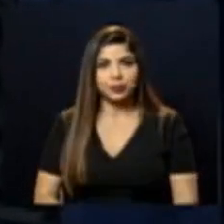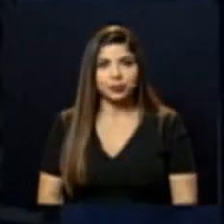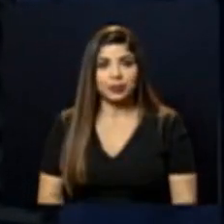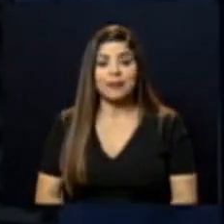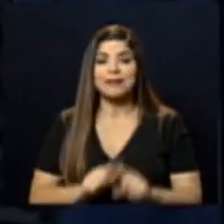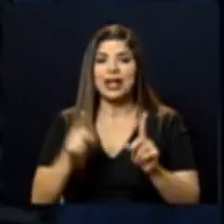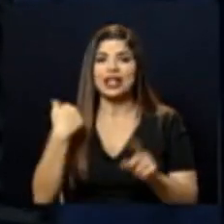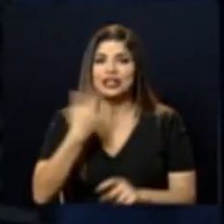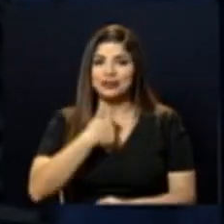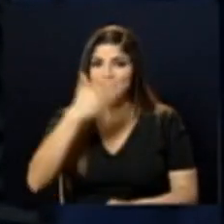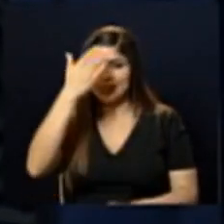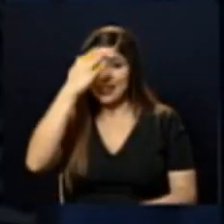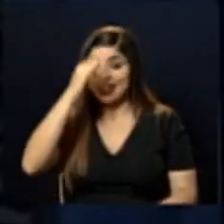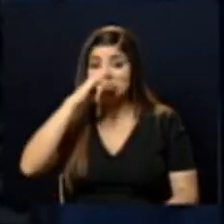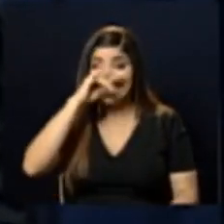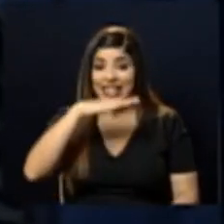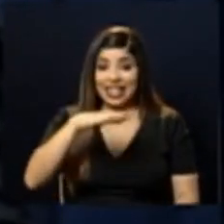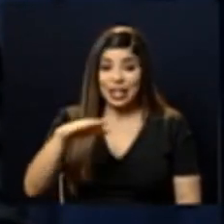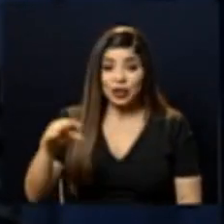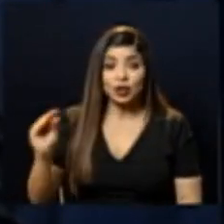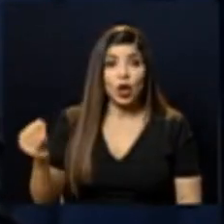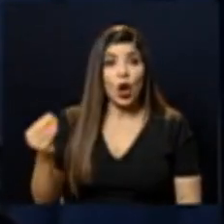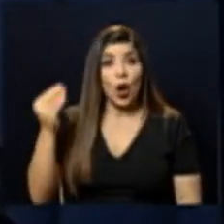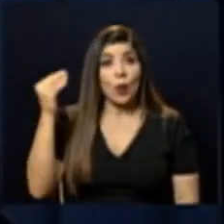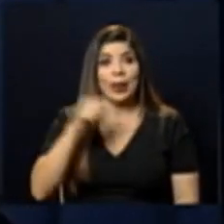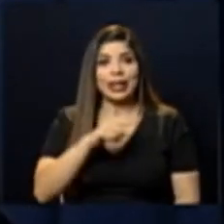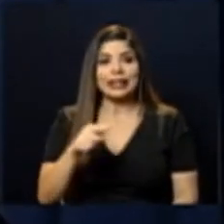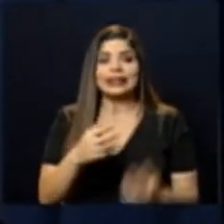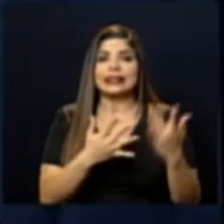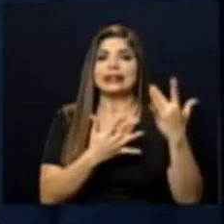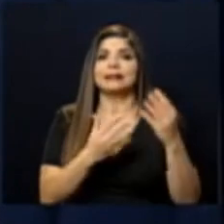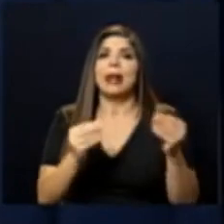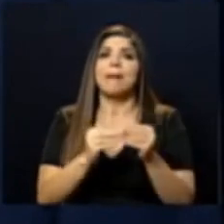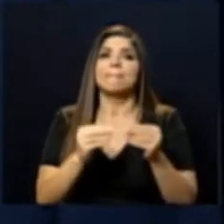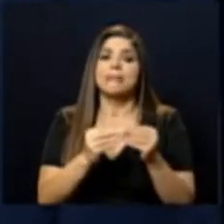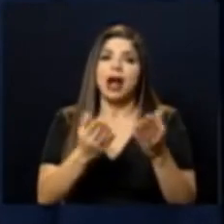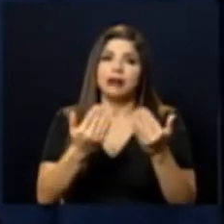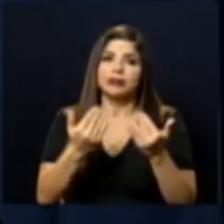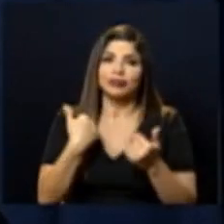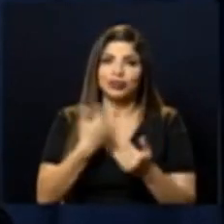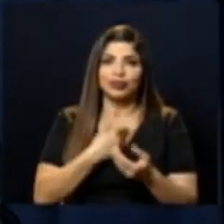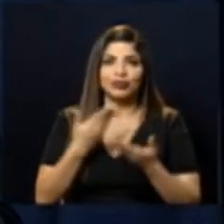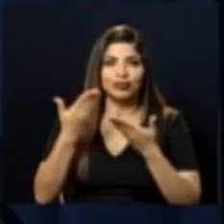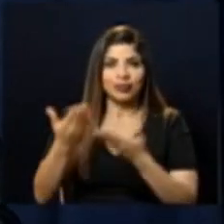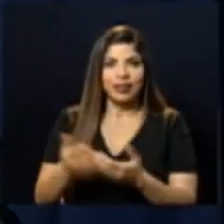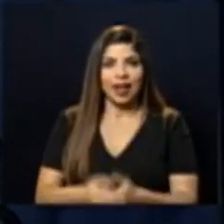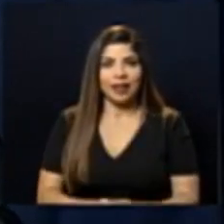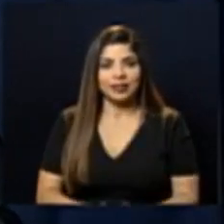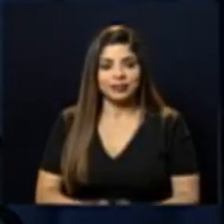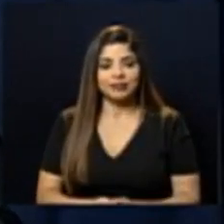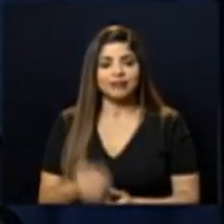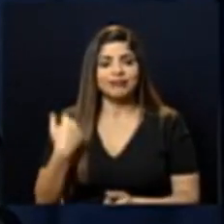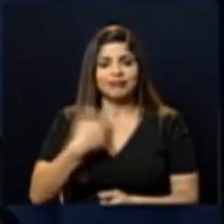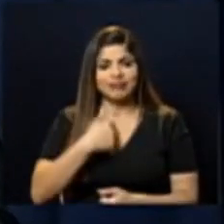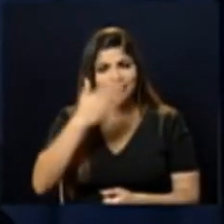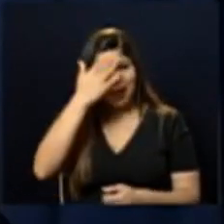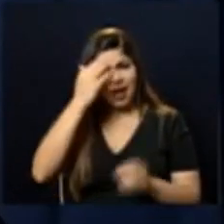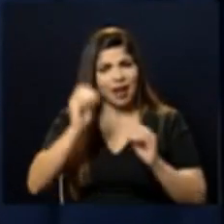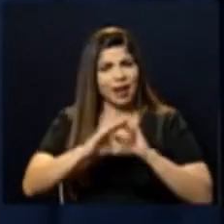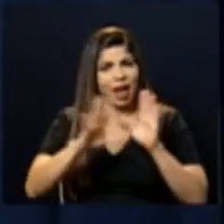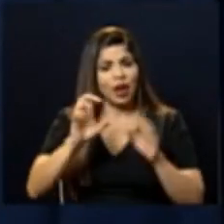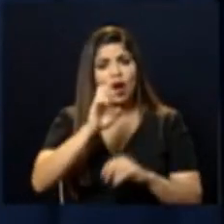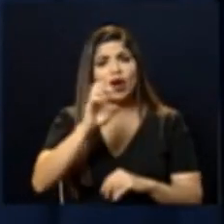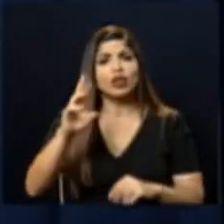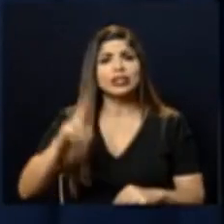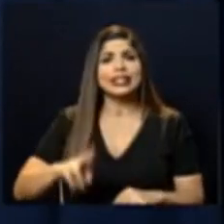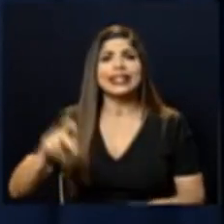Pero sabemos que la niñez y la juventud esperan más de nosotros. Tenemos claro que Costa Rica